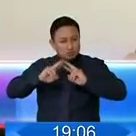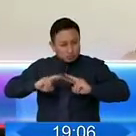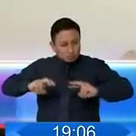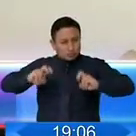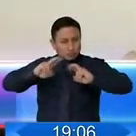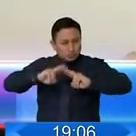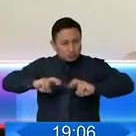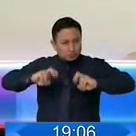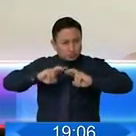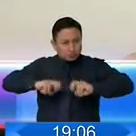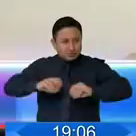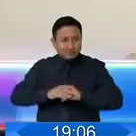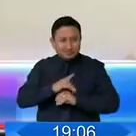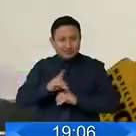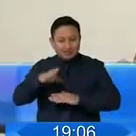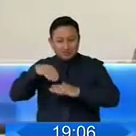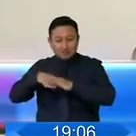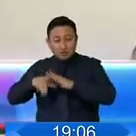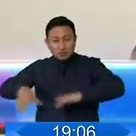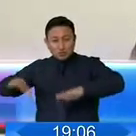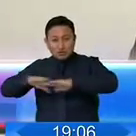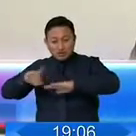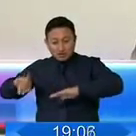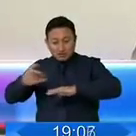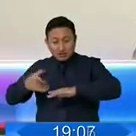ya en los patios de revisión donde se encuentran